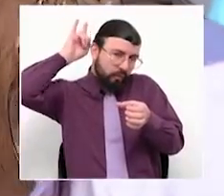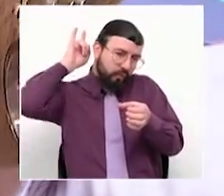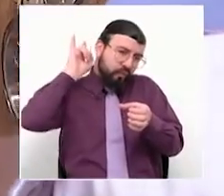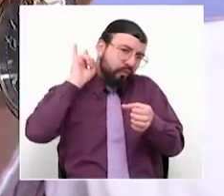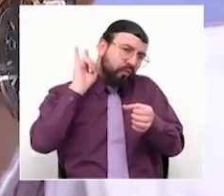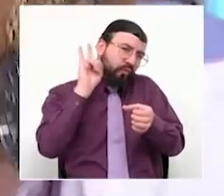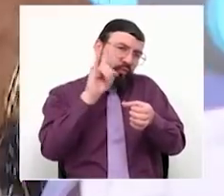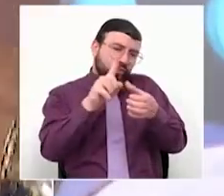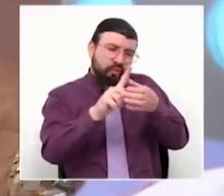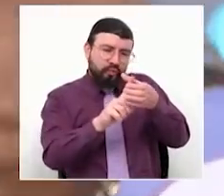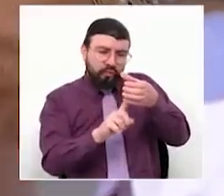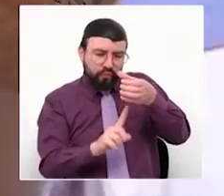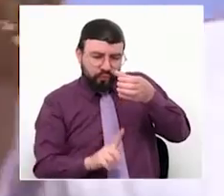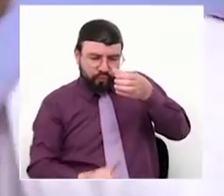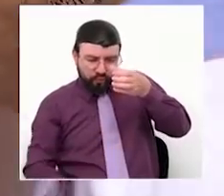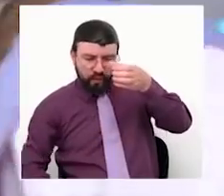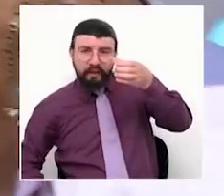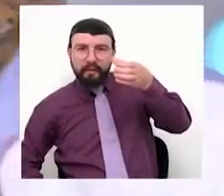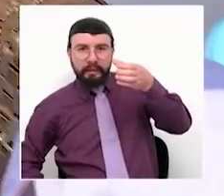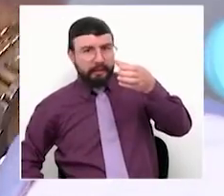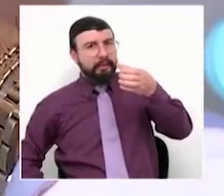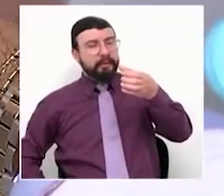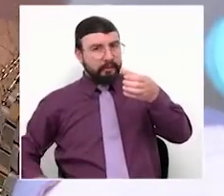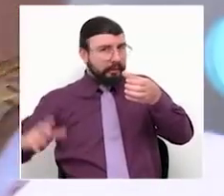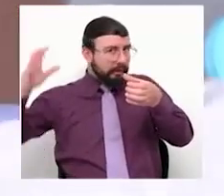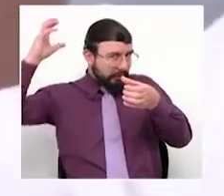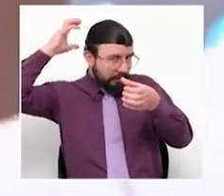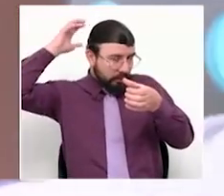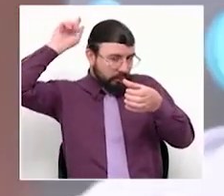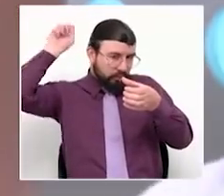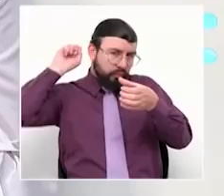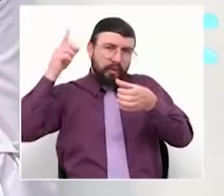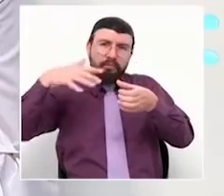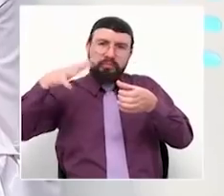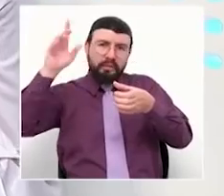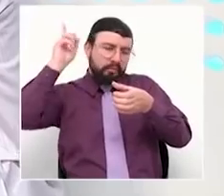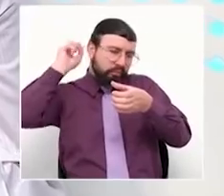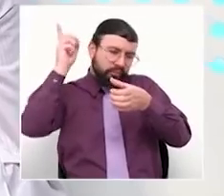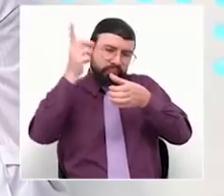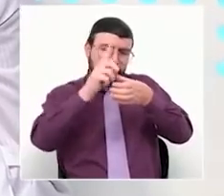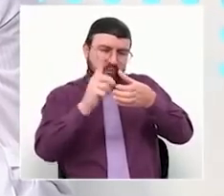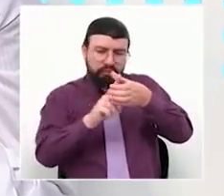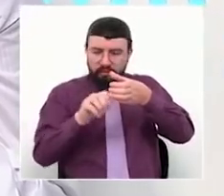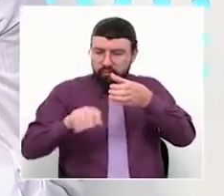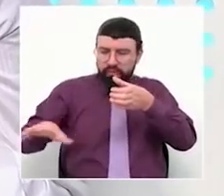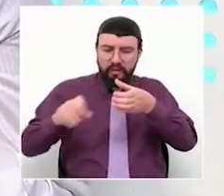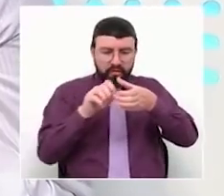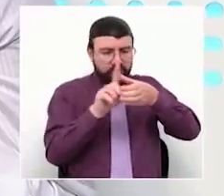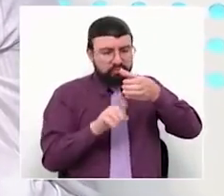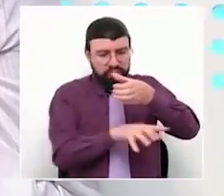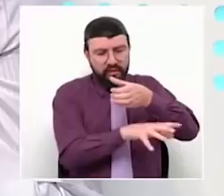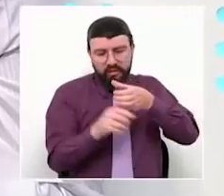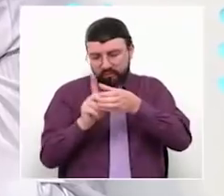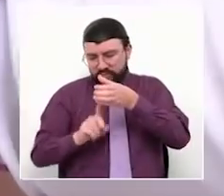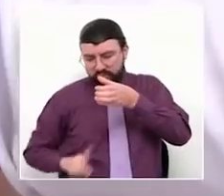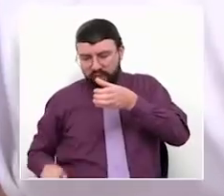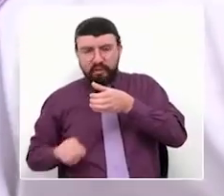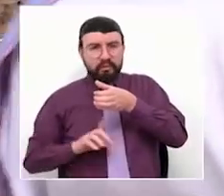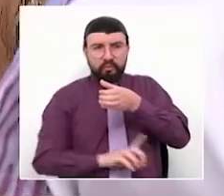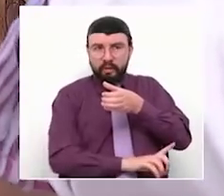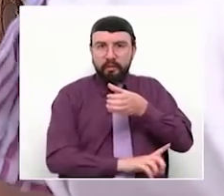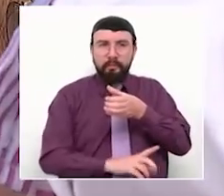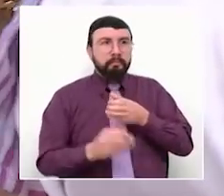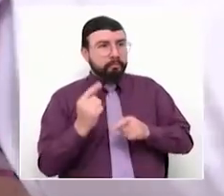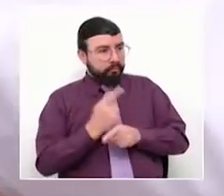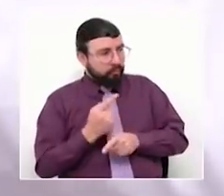ven acá, la médula espinal, salen los nervios para cada región del cuerpo. Y aquí es donde se forman,